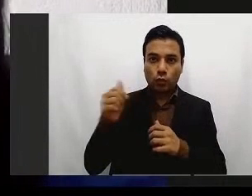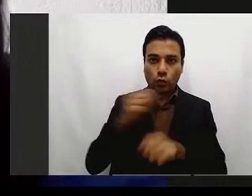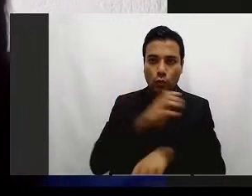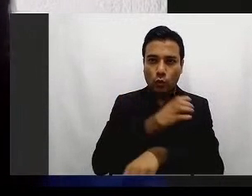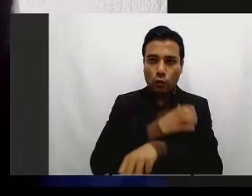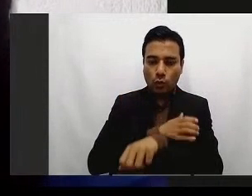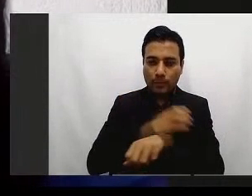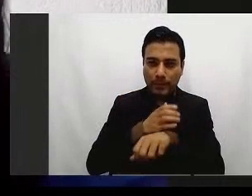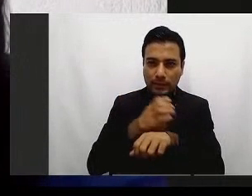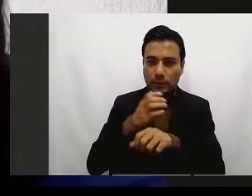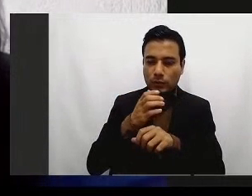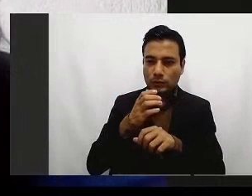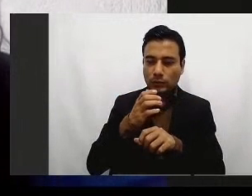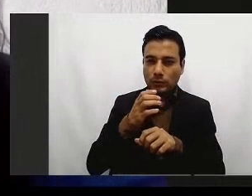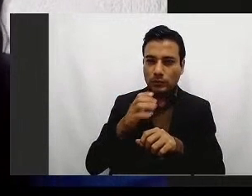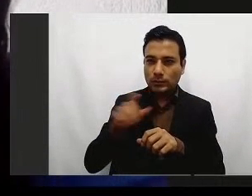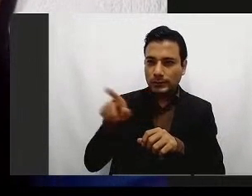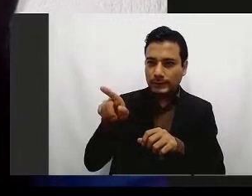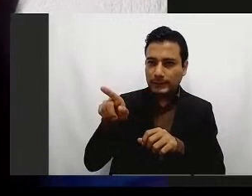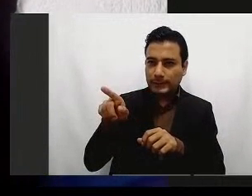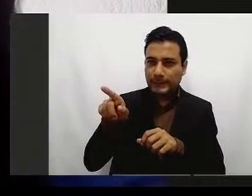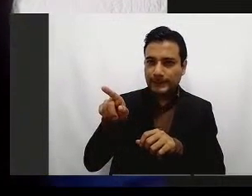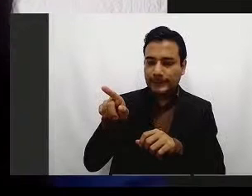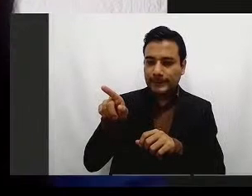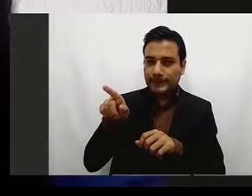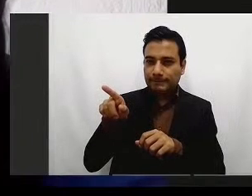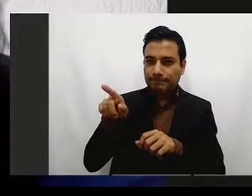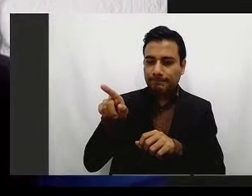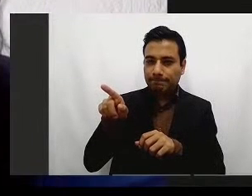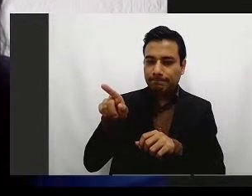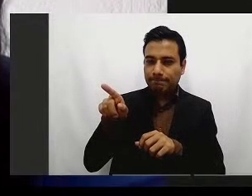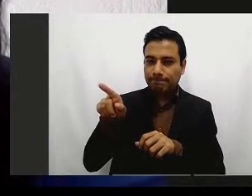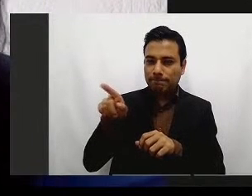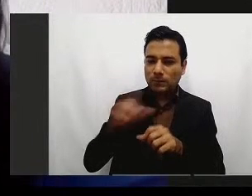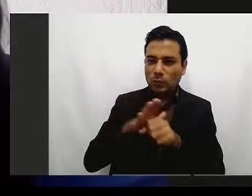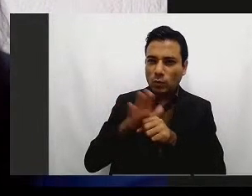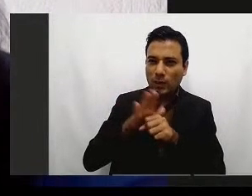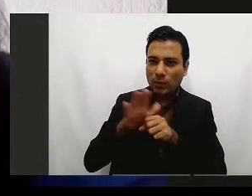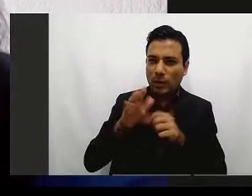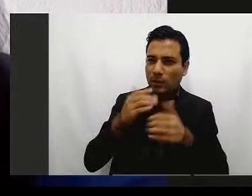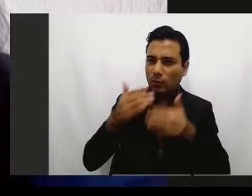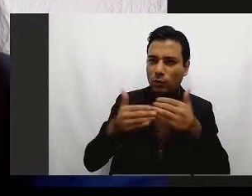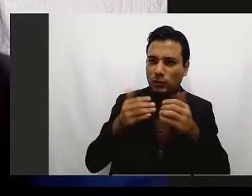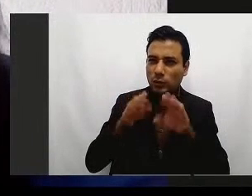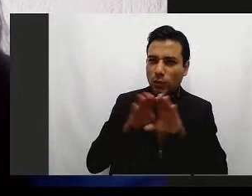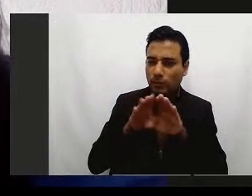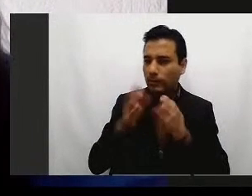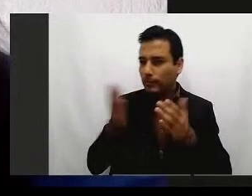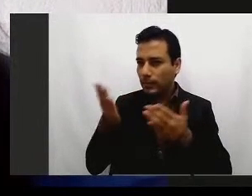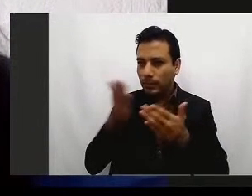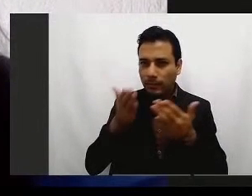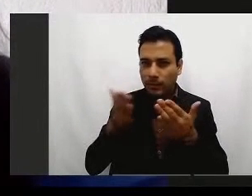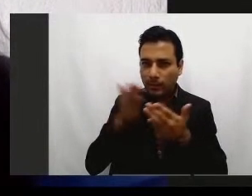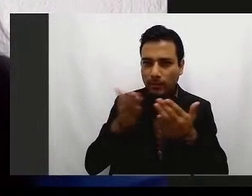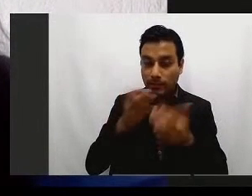estaban, ¿no? Como dando valor a este proceso. Entonces, pues desde ahí la verdad es que a mí me pareció un proceso